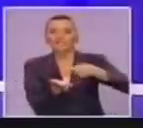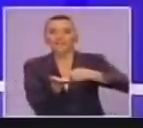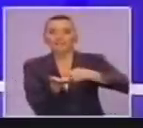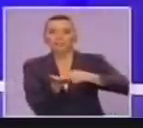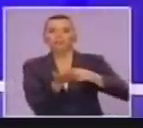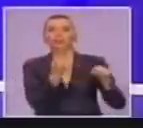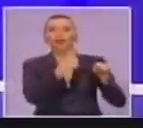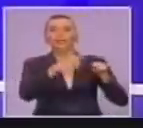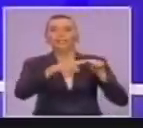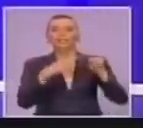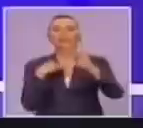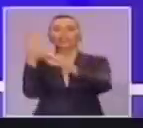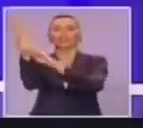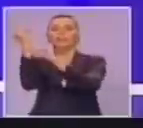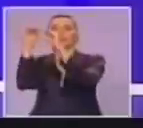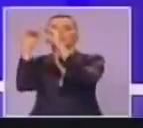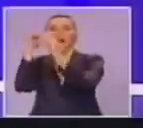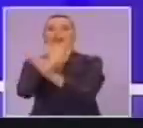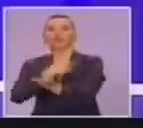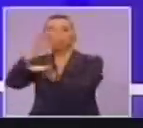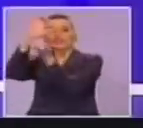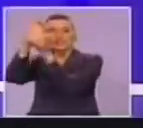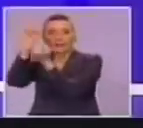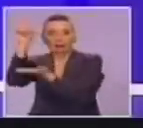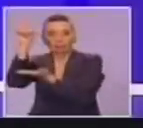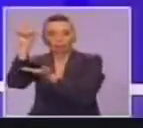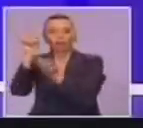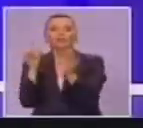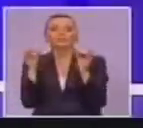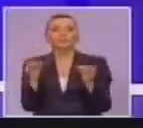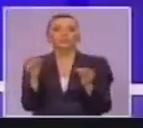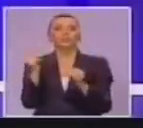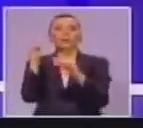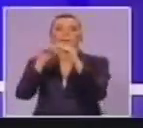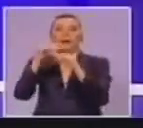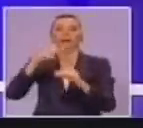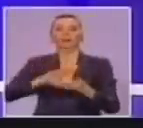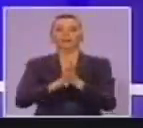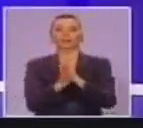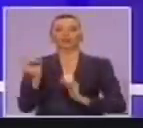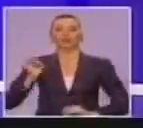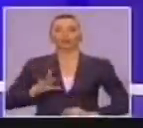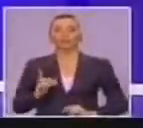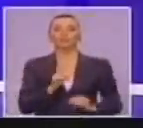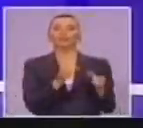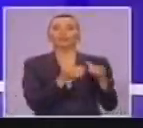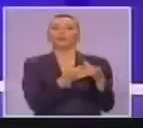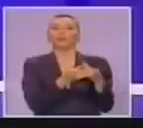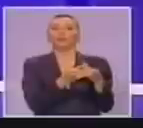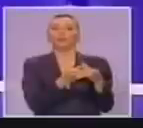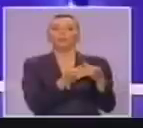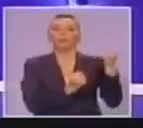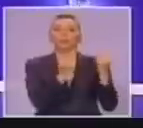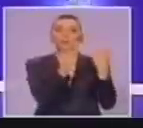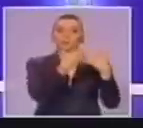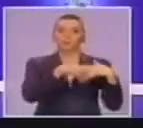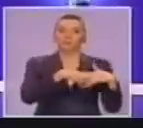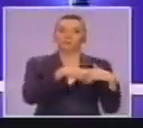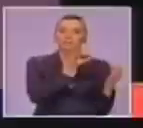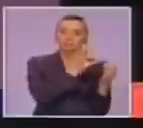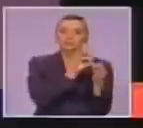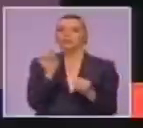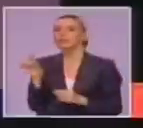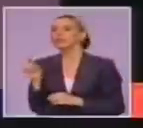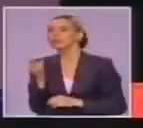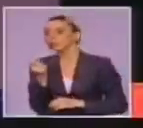con el crédito que pedía el Banco Estado, porque ahí uno garantiza que el banco es de todos los chilenos y no de un grupo empresarial particular. ¿Y esa